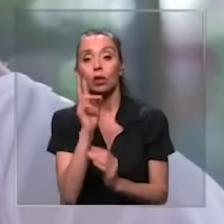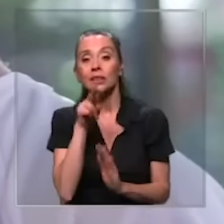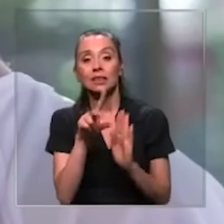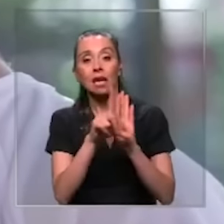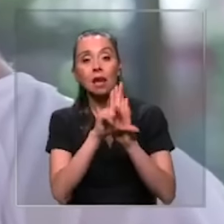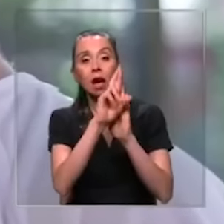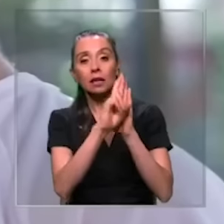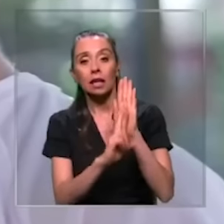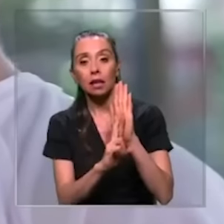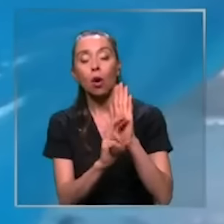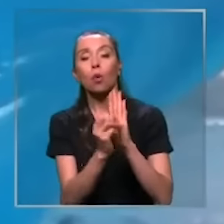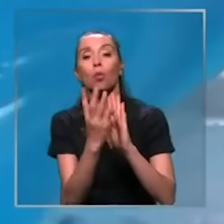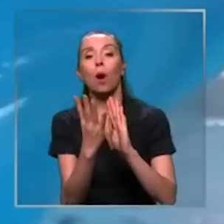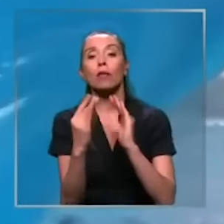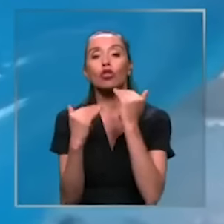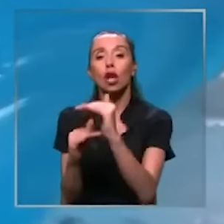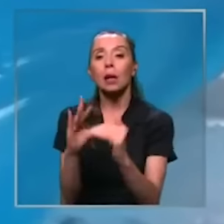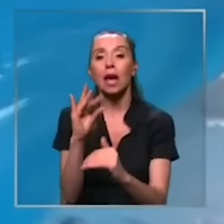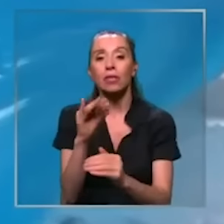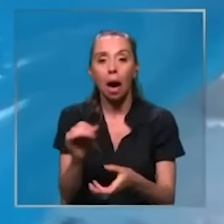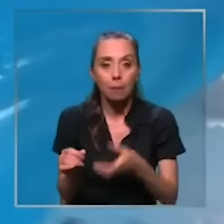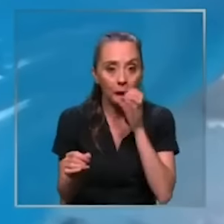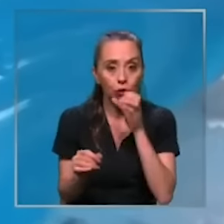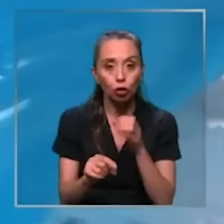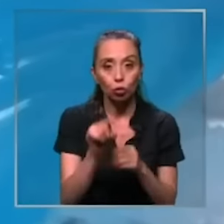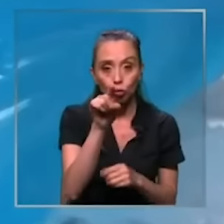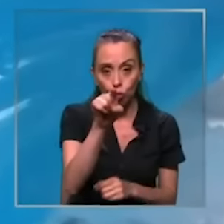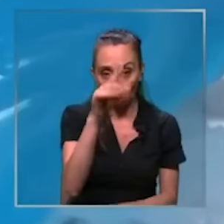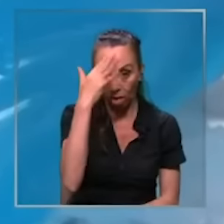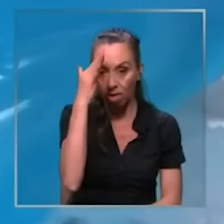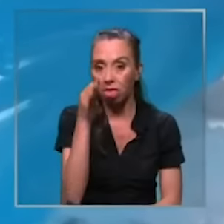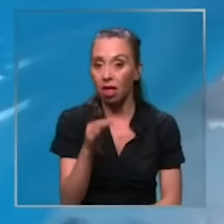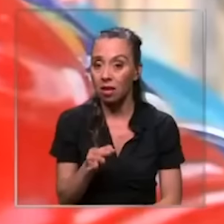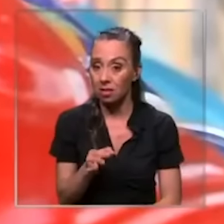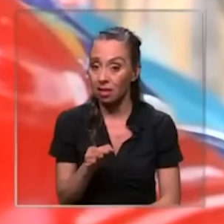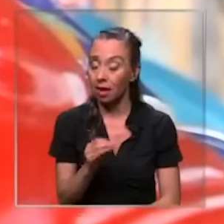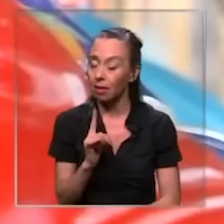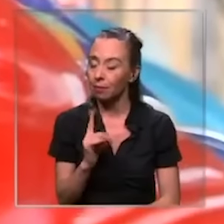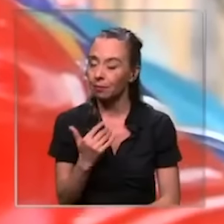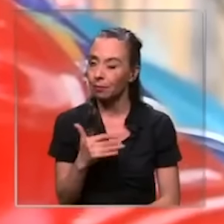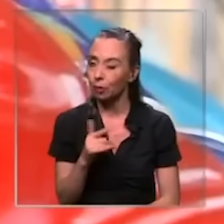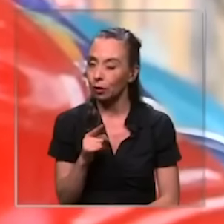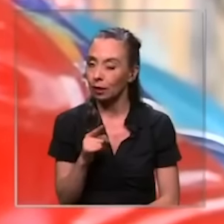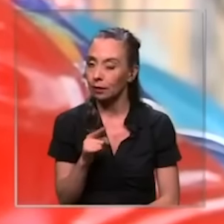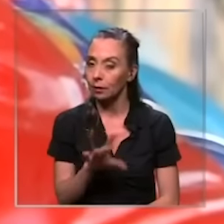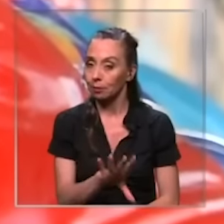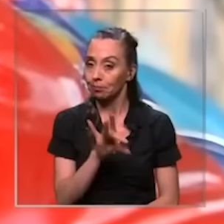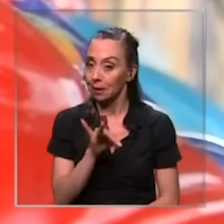regulación que establezca límites de edad, serán sus decisiones las que importen.